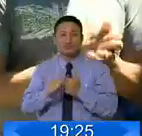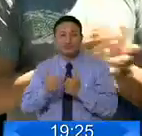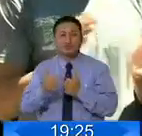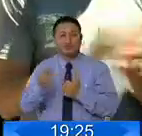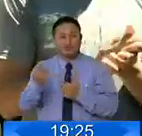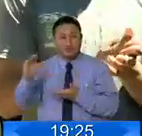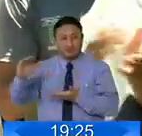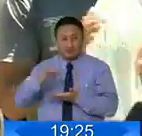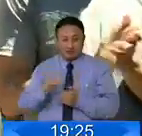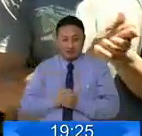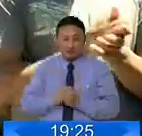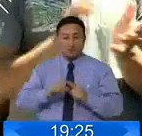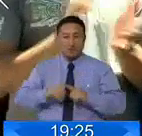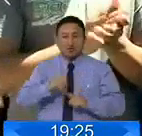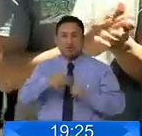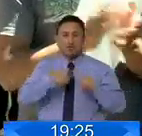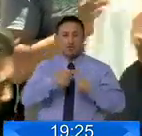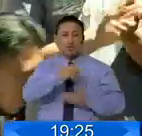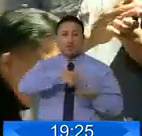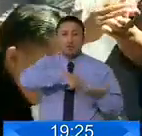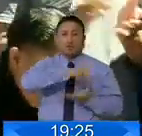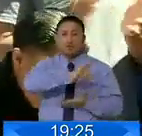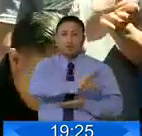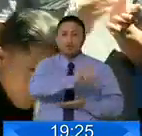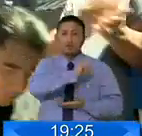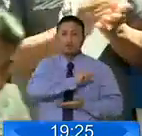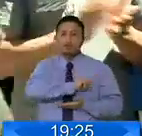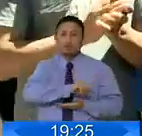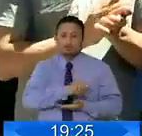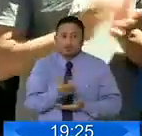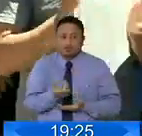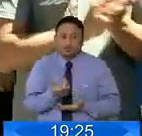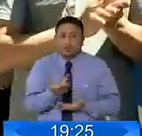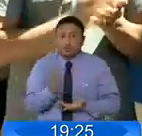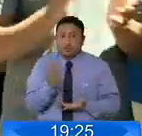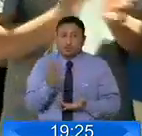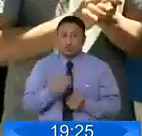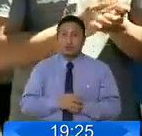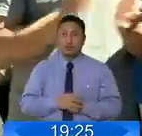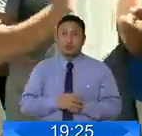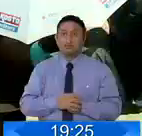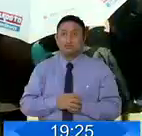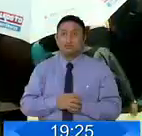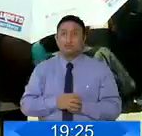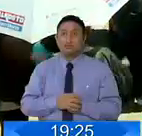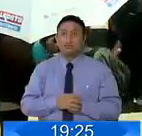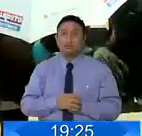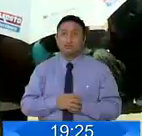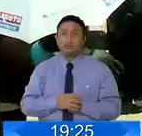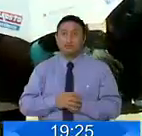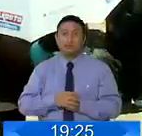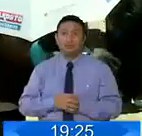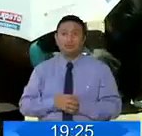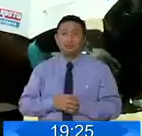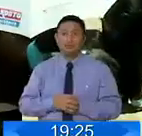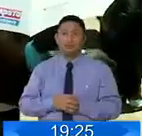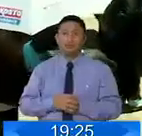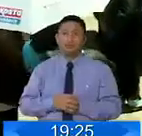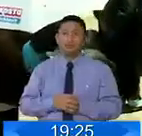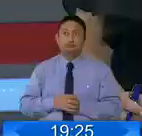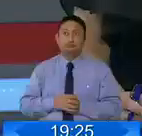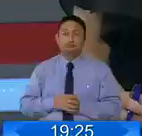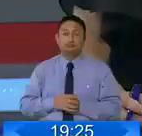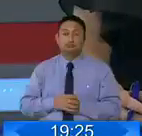embargo, no es establecido todavía la fecha en la que se cancelarán los sueldos pendientes de los trabajadores, informó Carolina